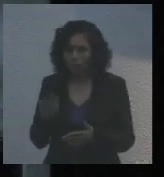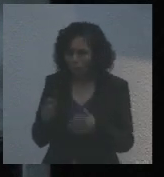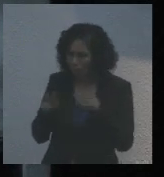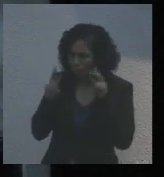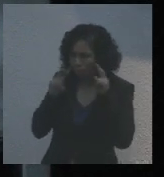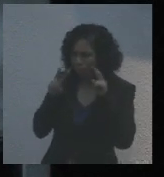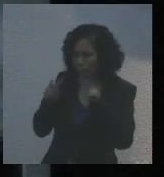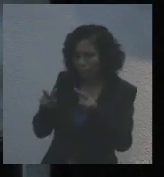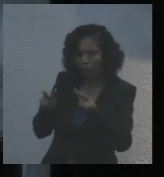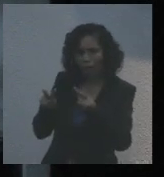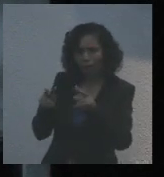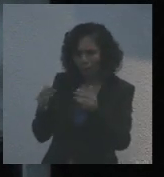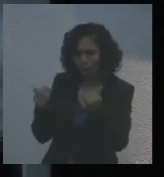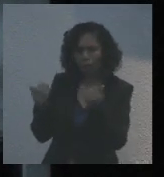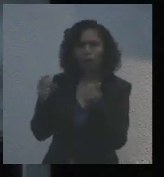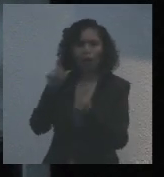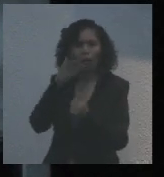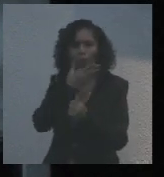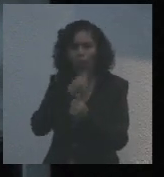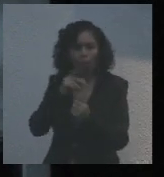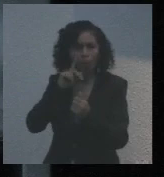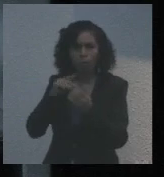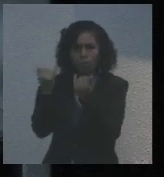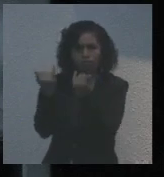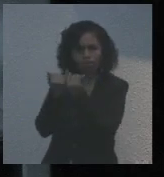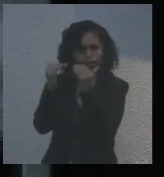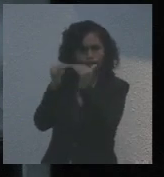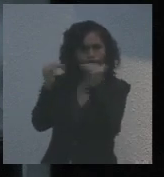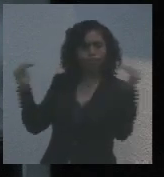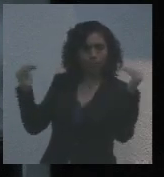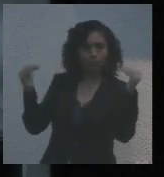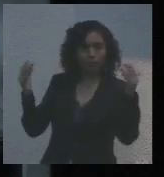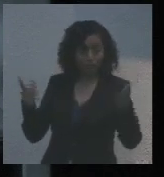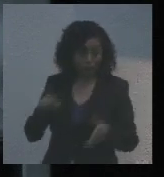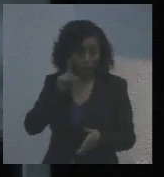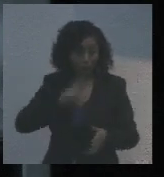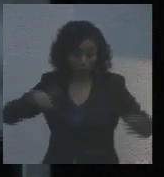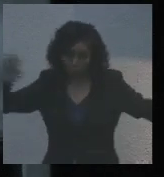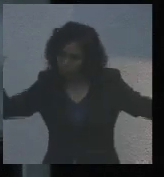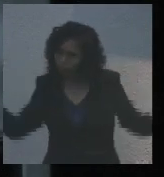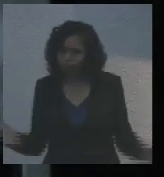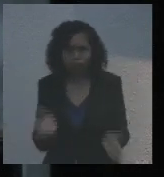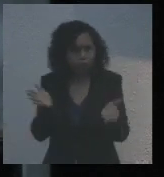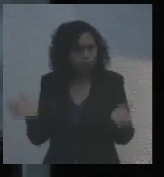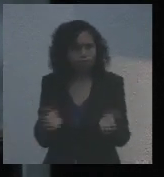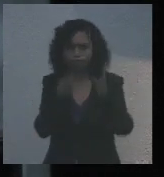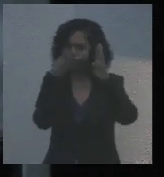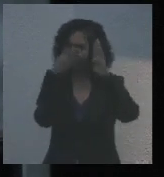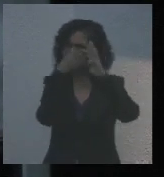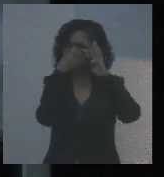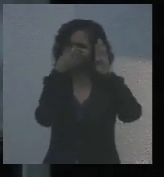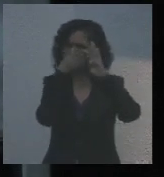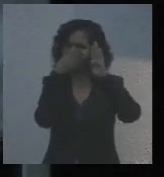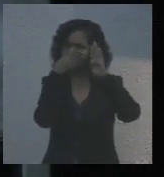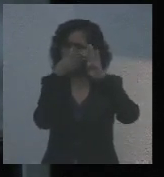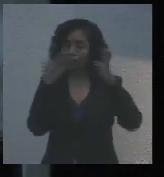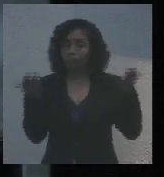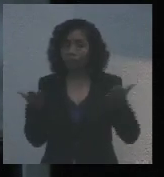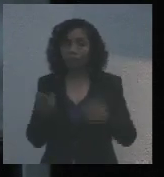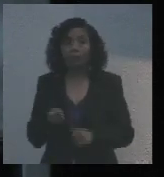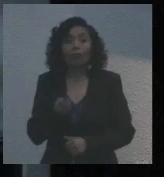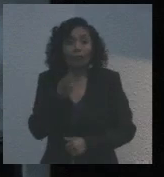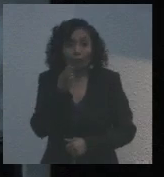género y de una gobernadora que ha hecho de las mujeres una prioridad de política pública de